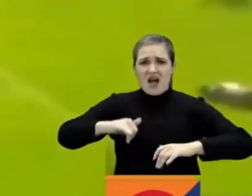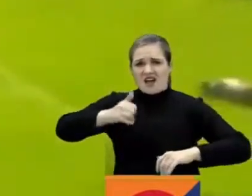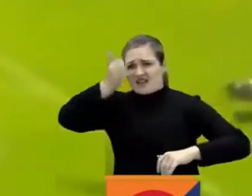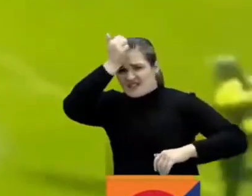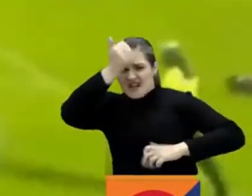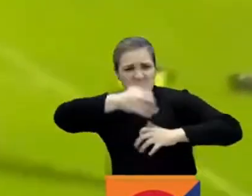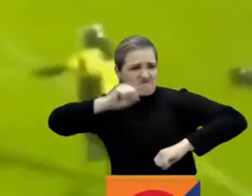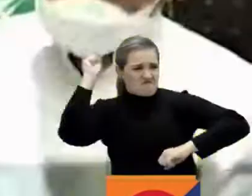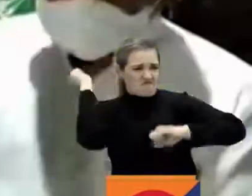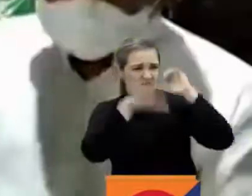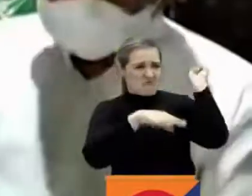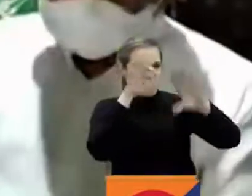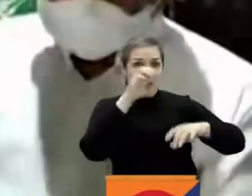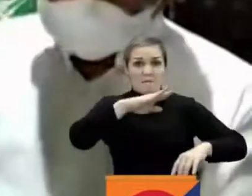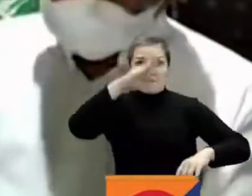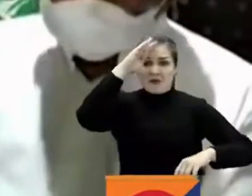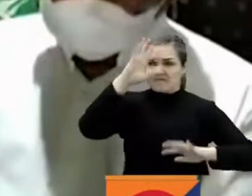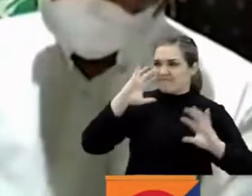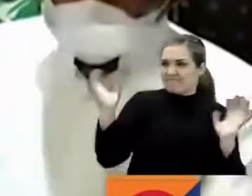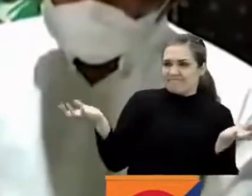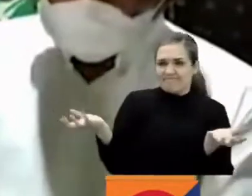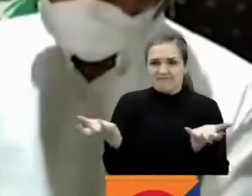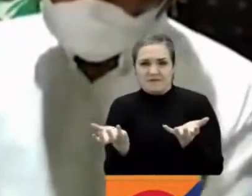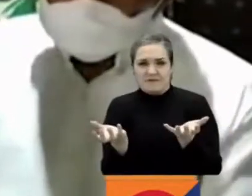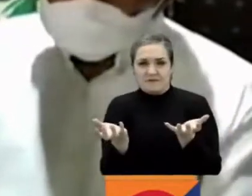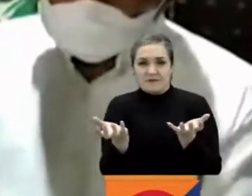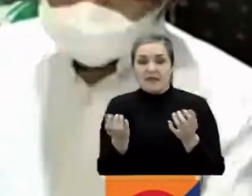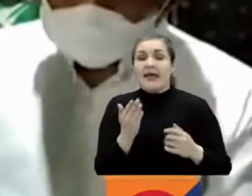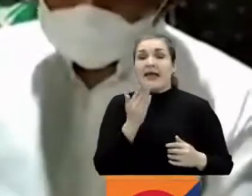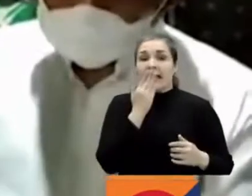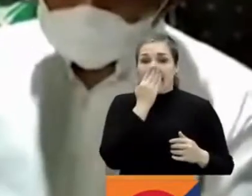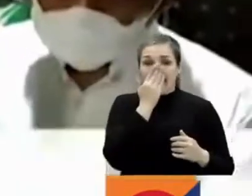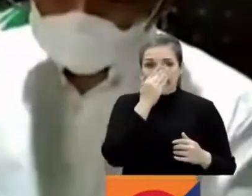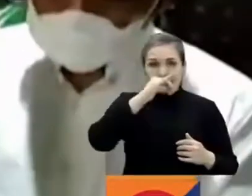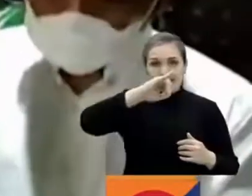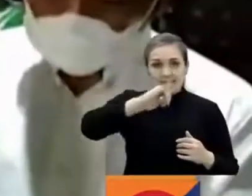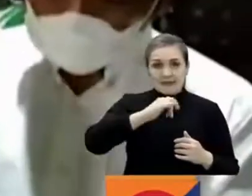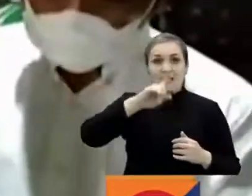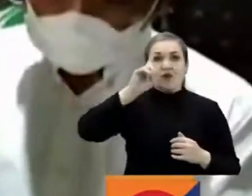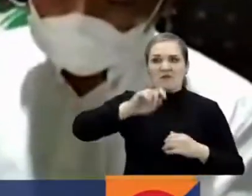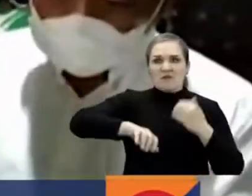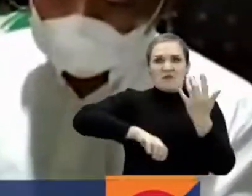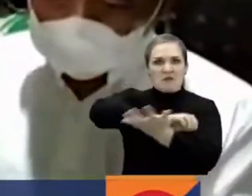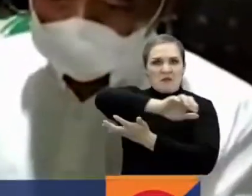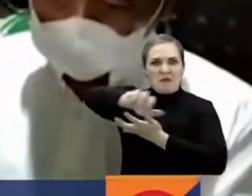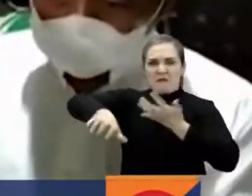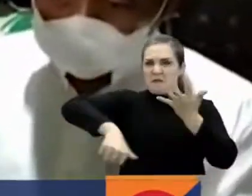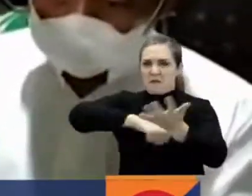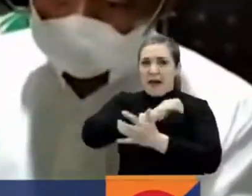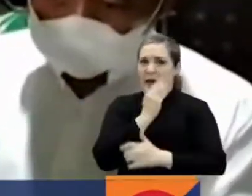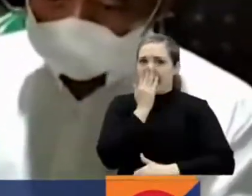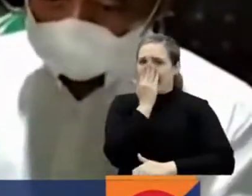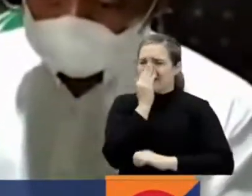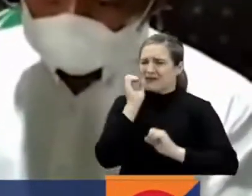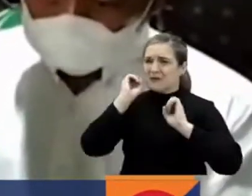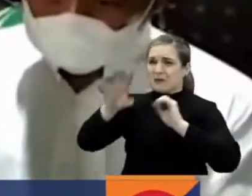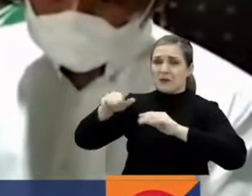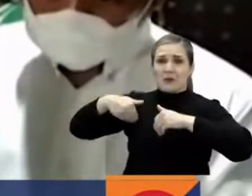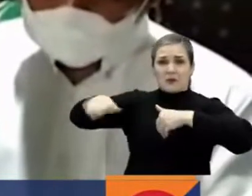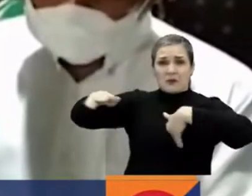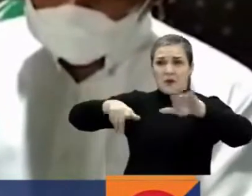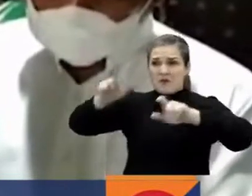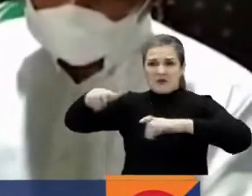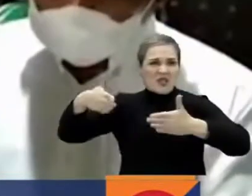ahí la respuesta policial. Se lanzaron gases lacrimógenos cuando las cosas se hicieron anárquicas, con ataques a fuerzas de seguridad